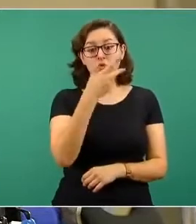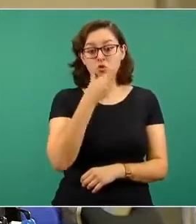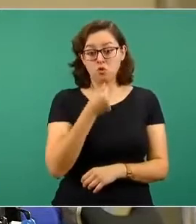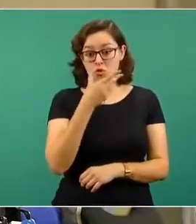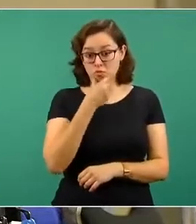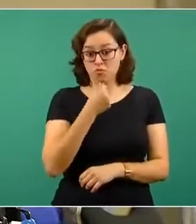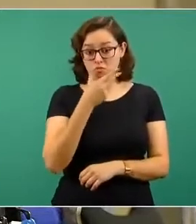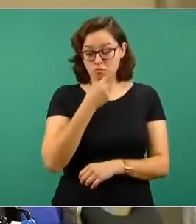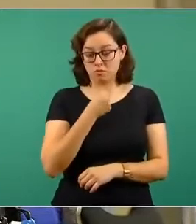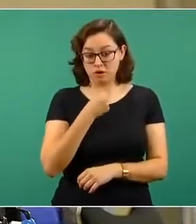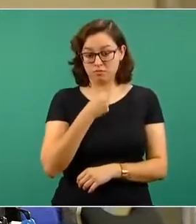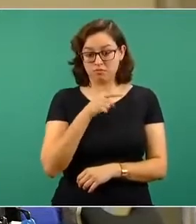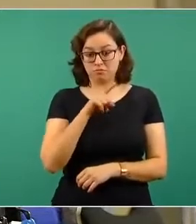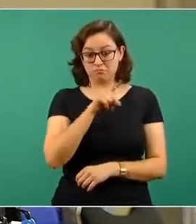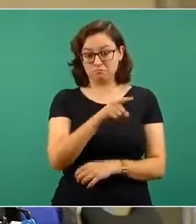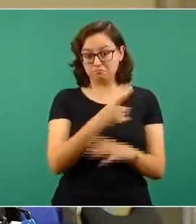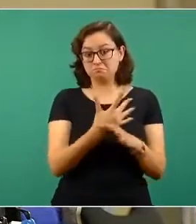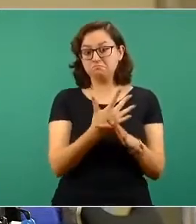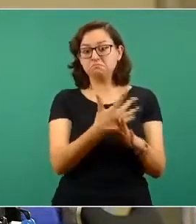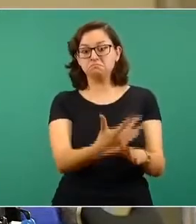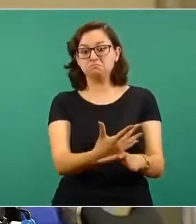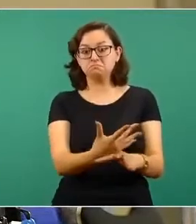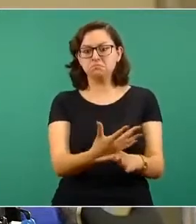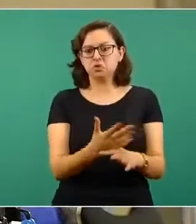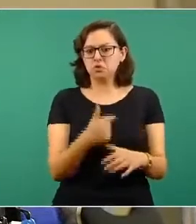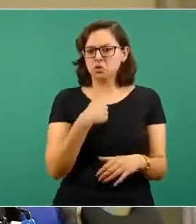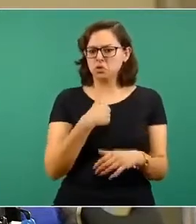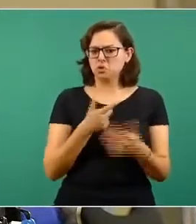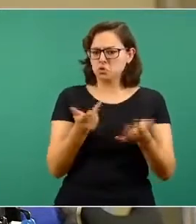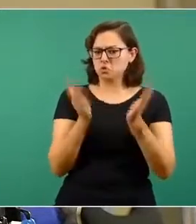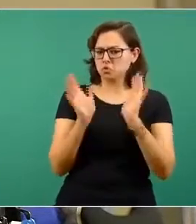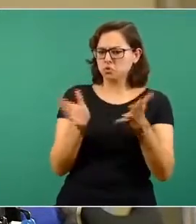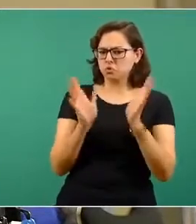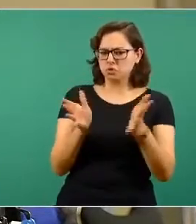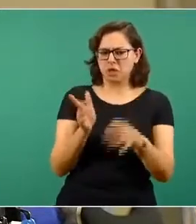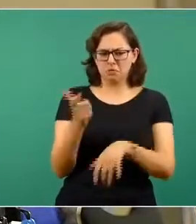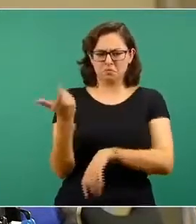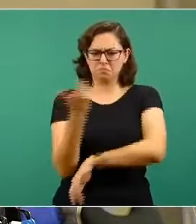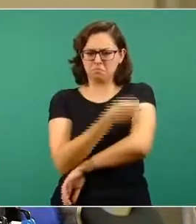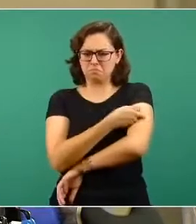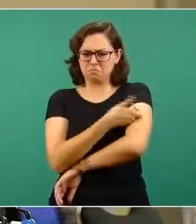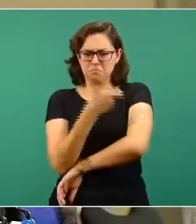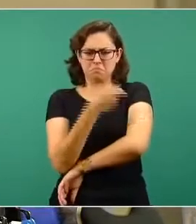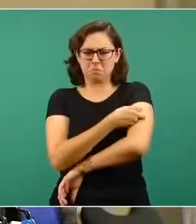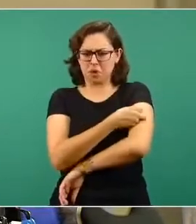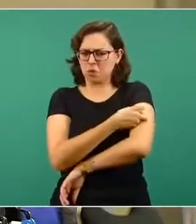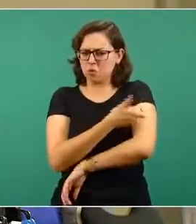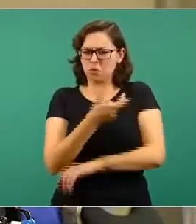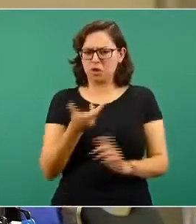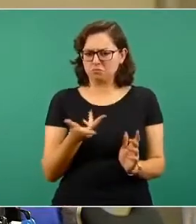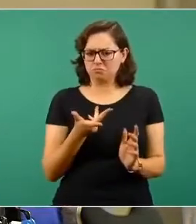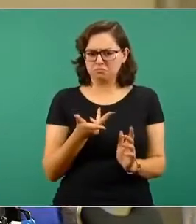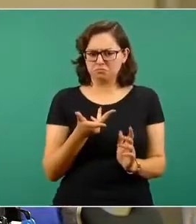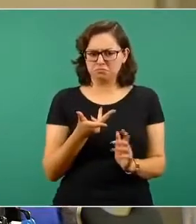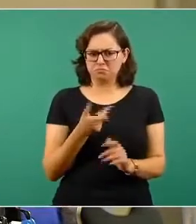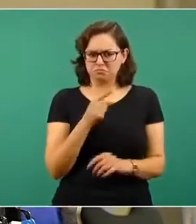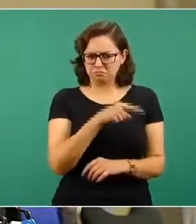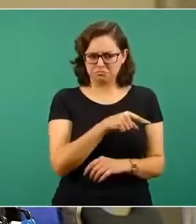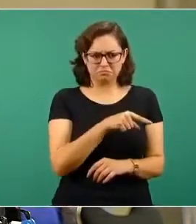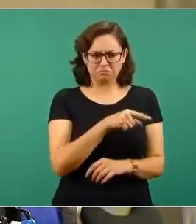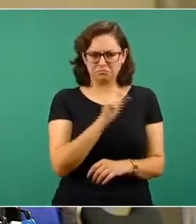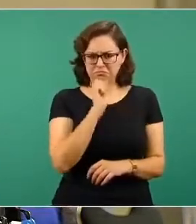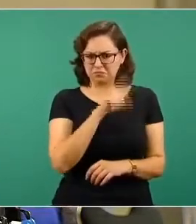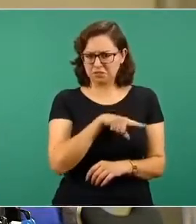vacunado con las vacunas o con vacunas muy similares a las que fueron decomisadas en el aeropuerto